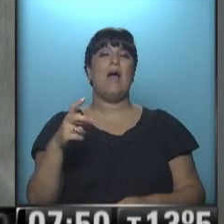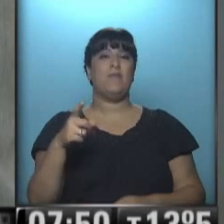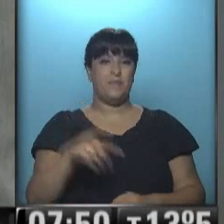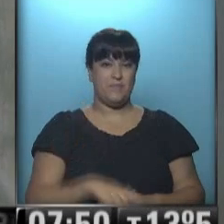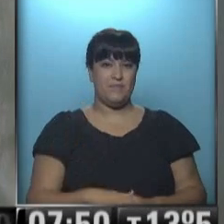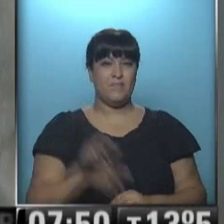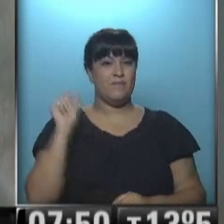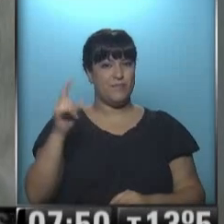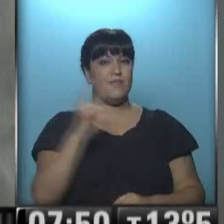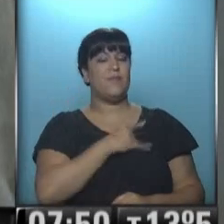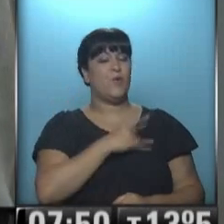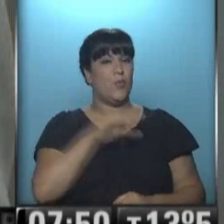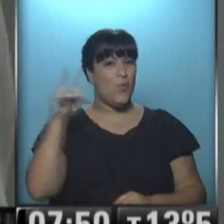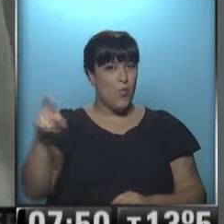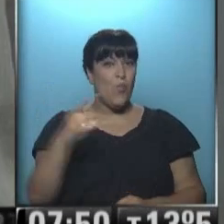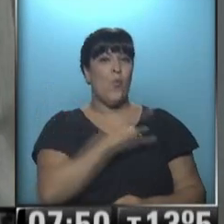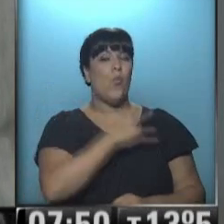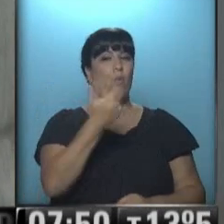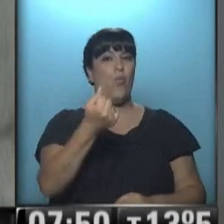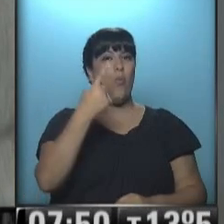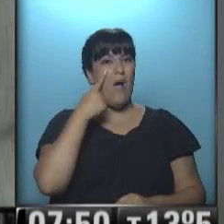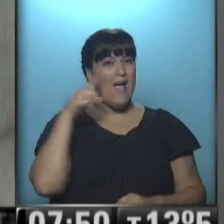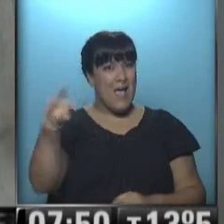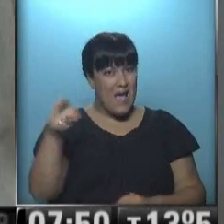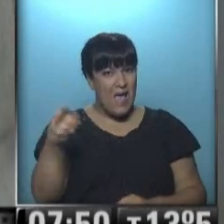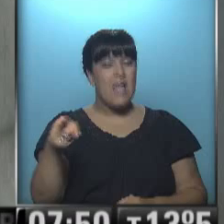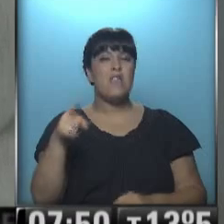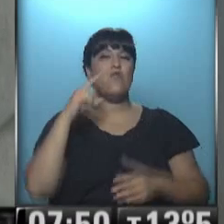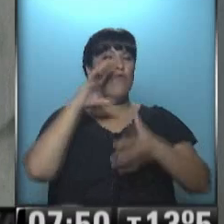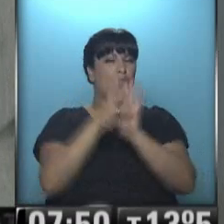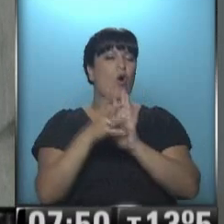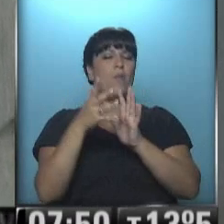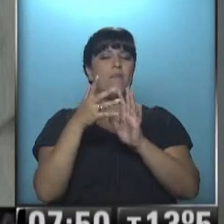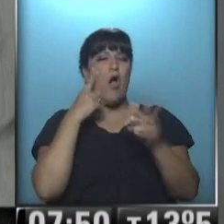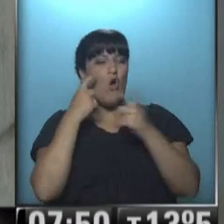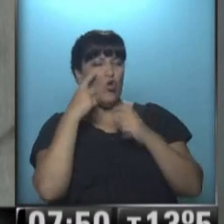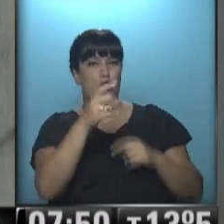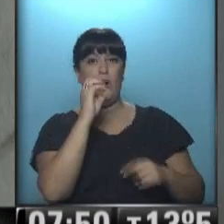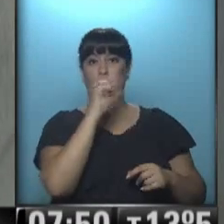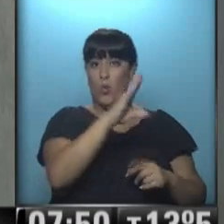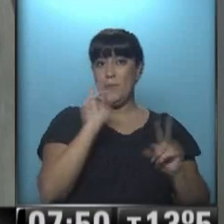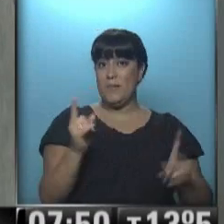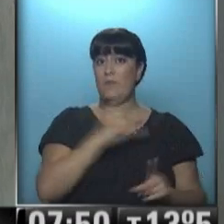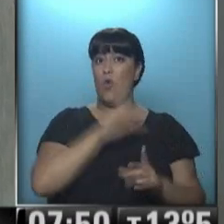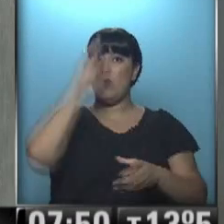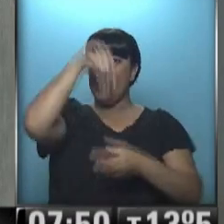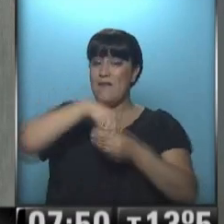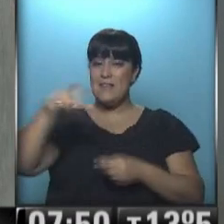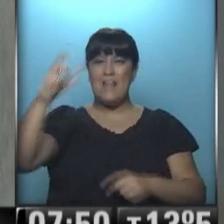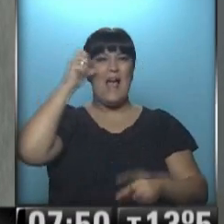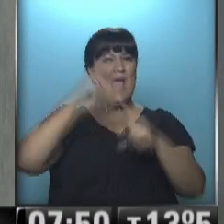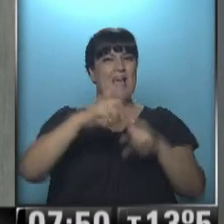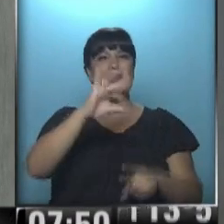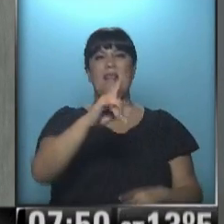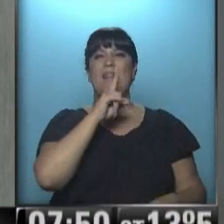UAI, la Universidad Abierta Interamericana, como quien lleva adelante los destinos de ese club. Justamente en esa universidad estuvo el exdirector